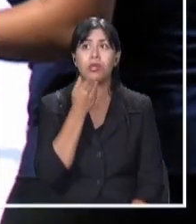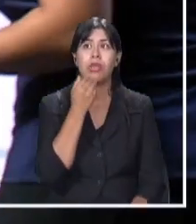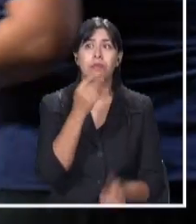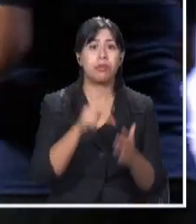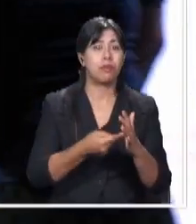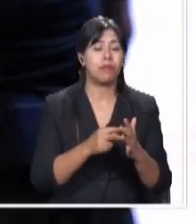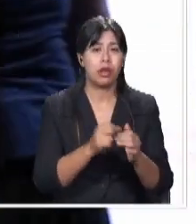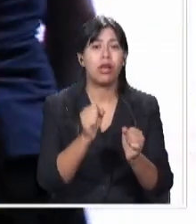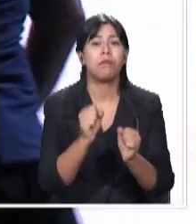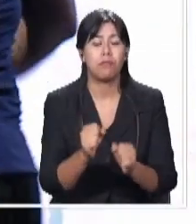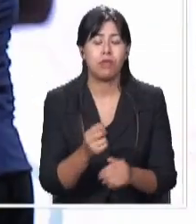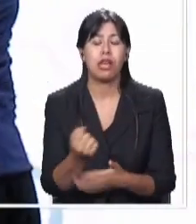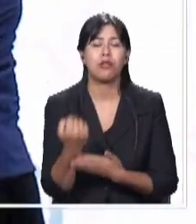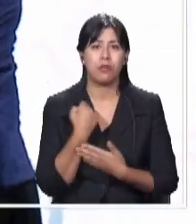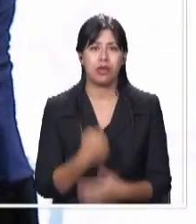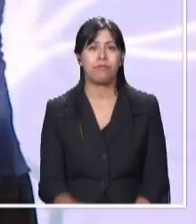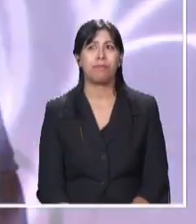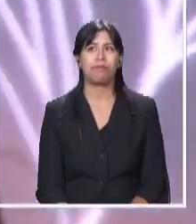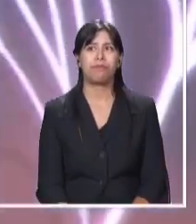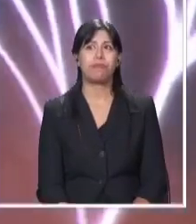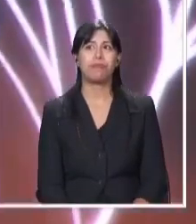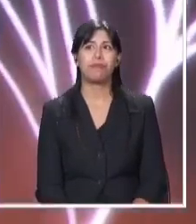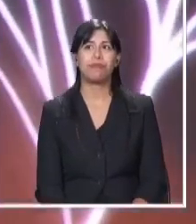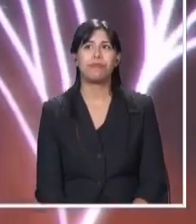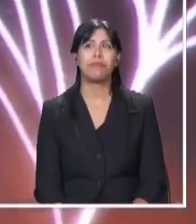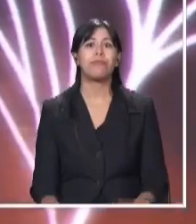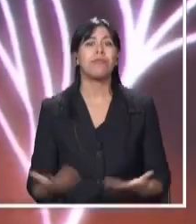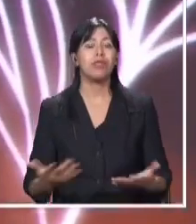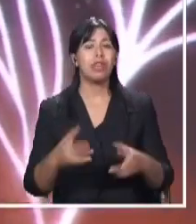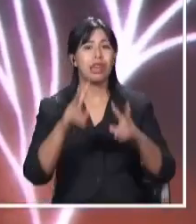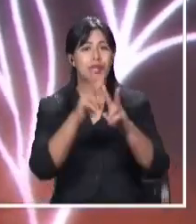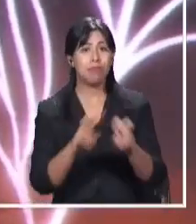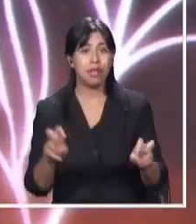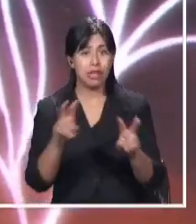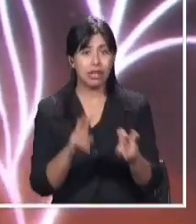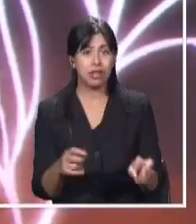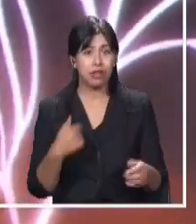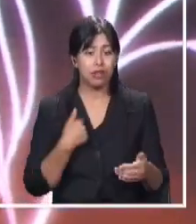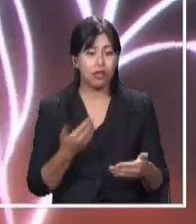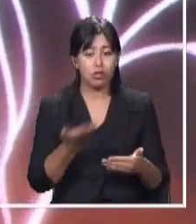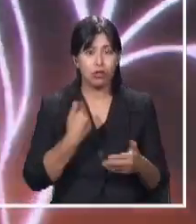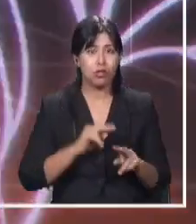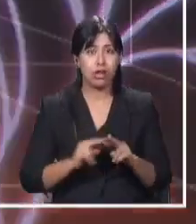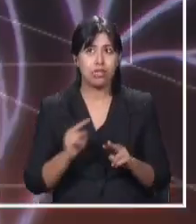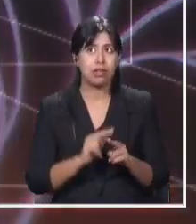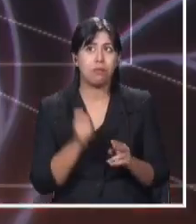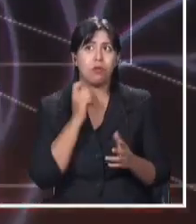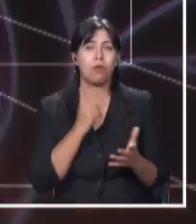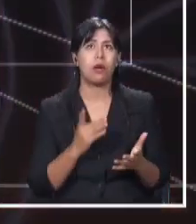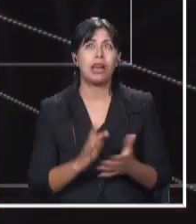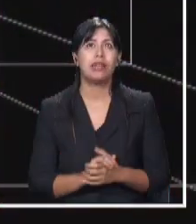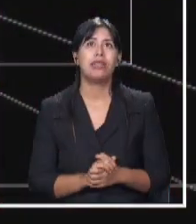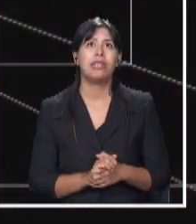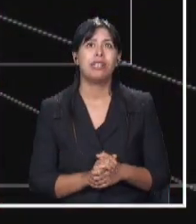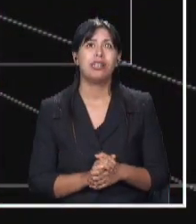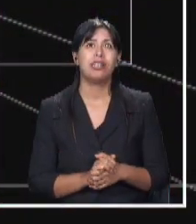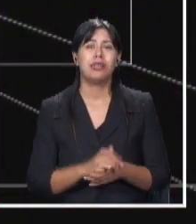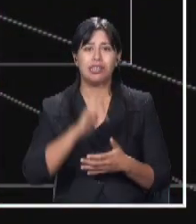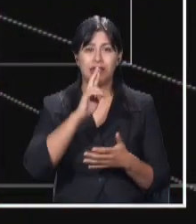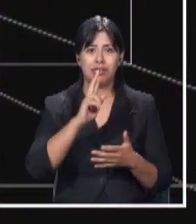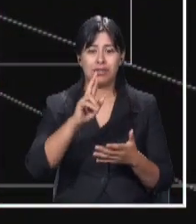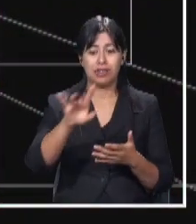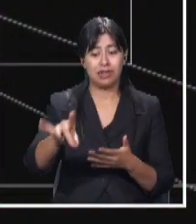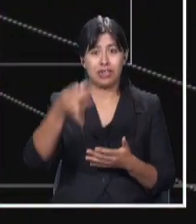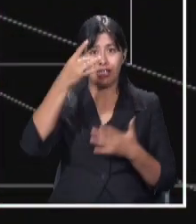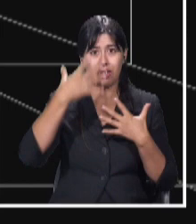ayudar significativamente. Entonces, ¿qué tipo de investigación en base a la línea que le estoy contando estamos haciendo con él? Tiene que ver con el reconocimiento solo